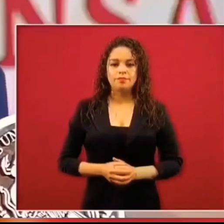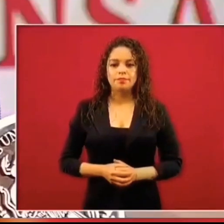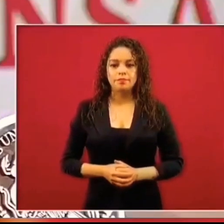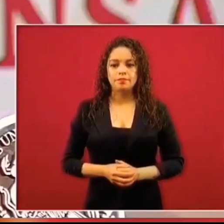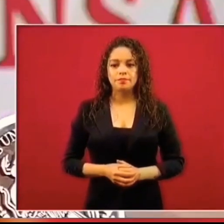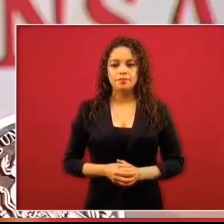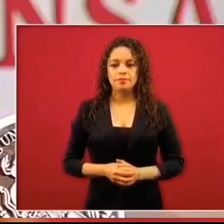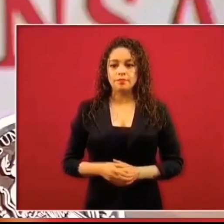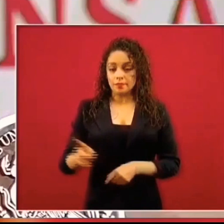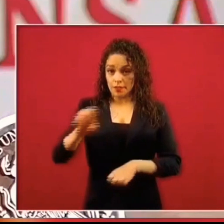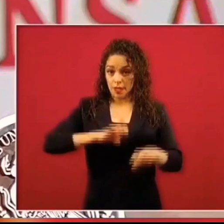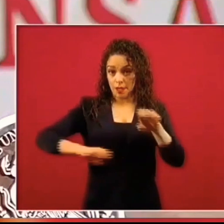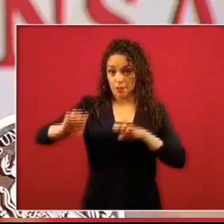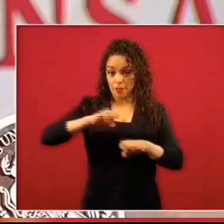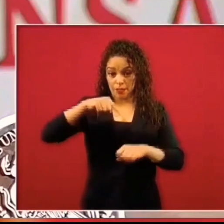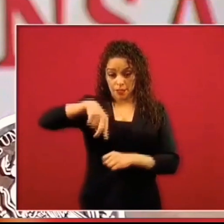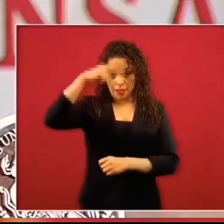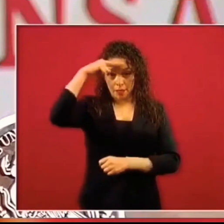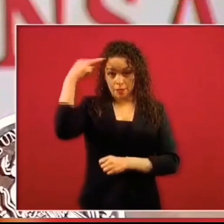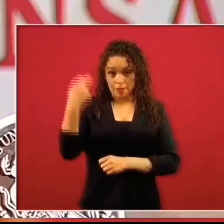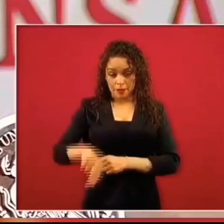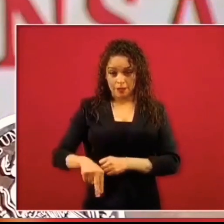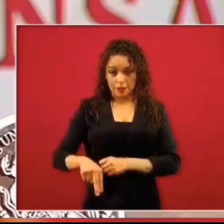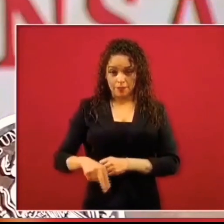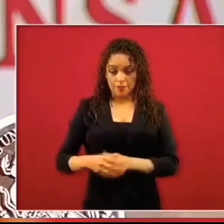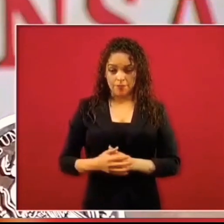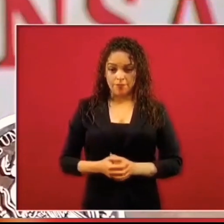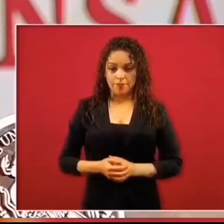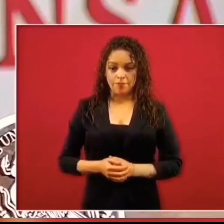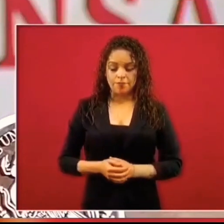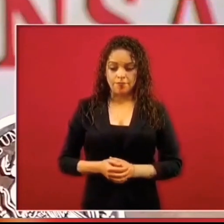a las empresas en México, a estas